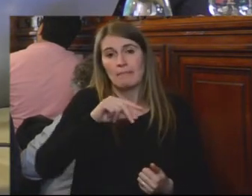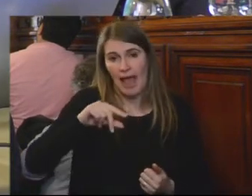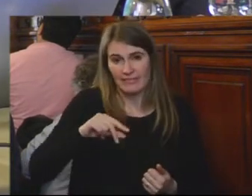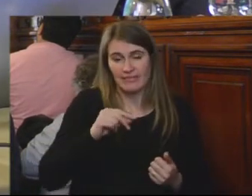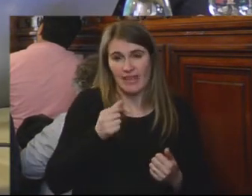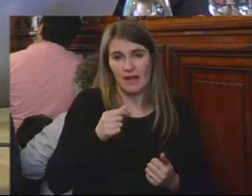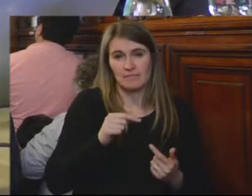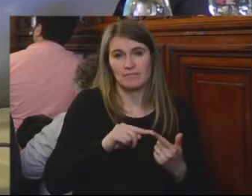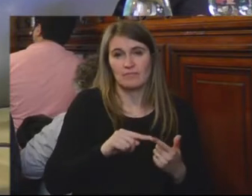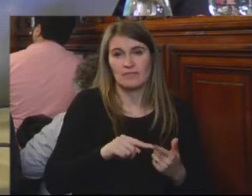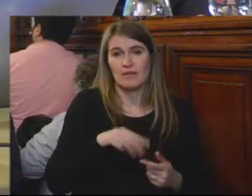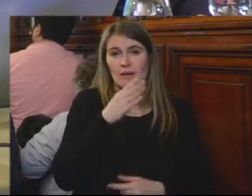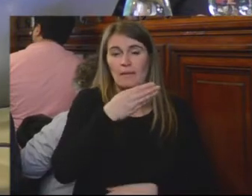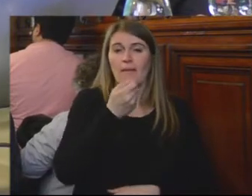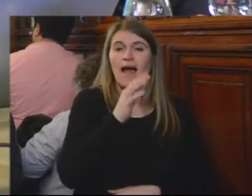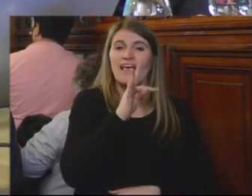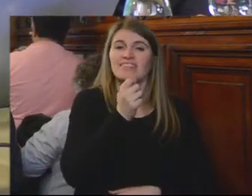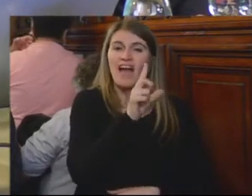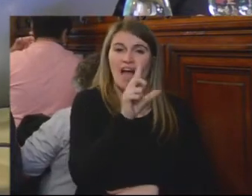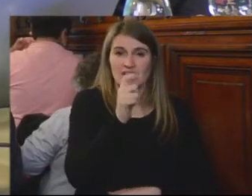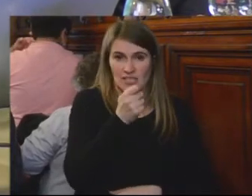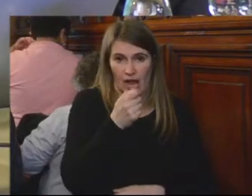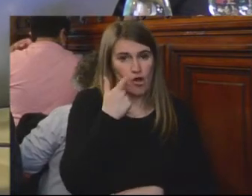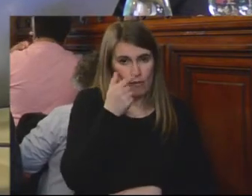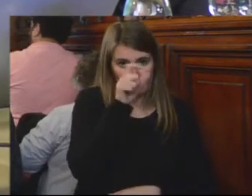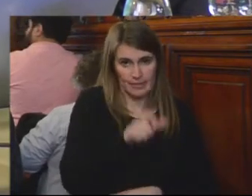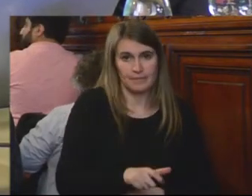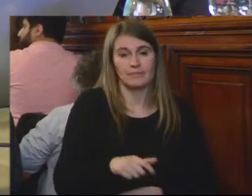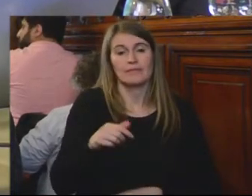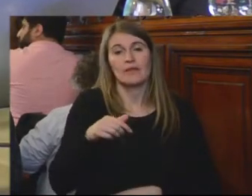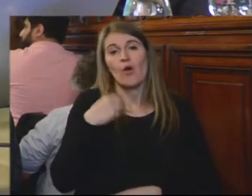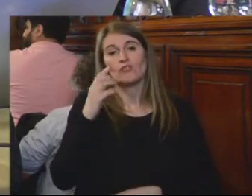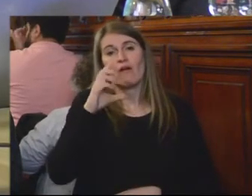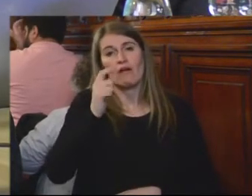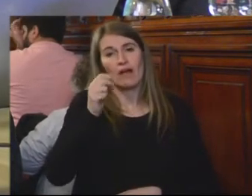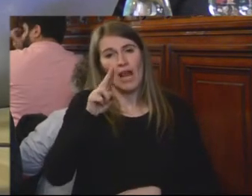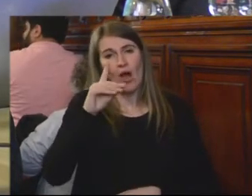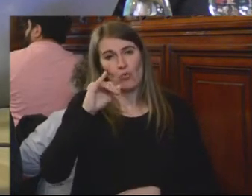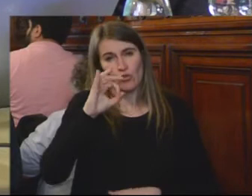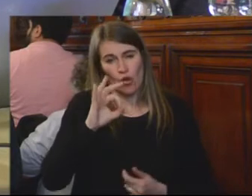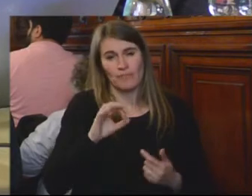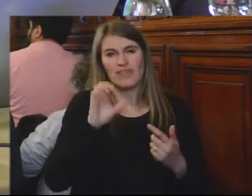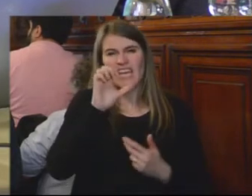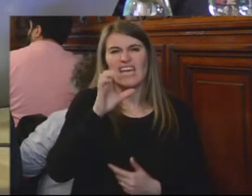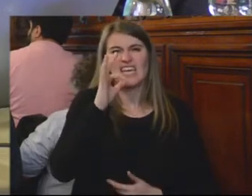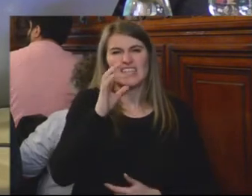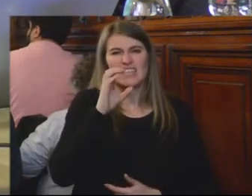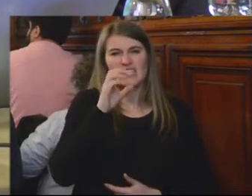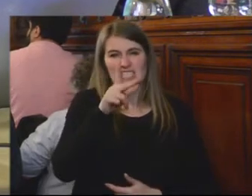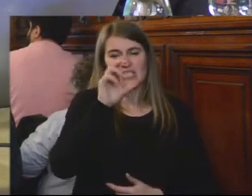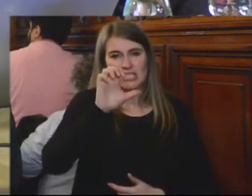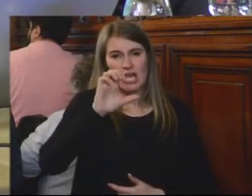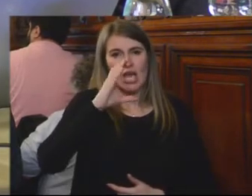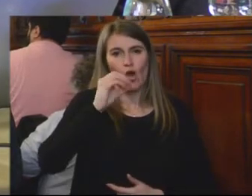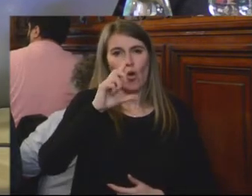rufino battaglia de claudio grande y de hecho colas lo